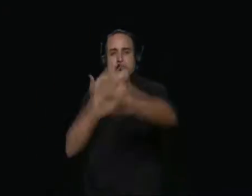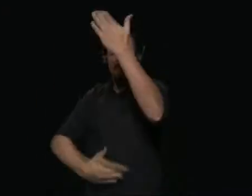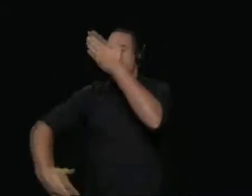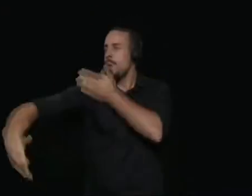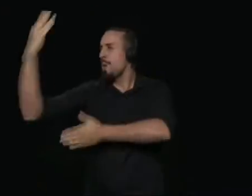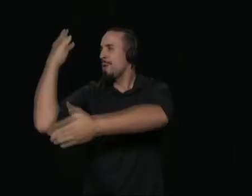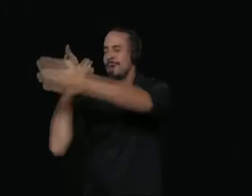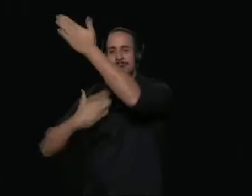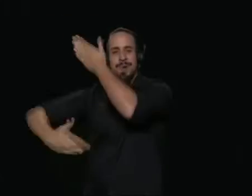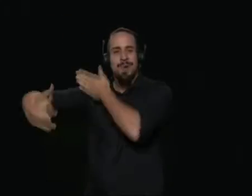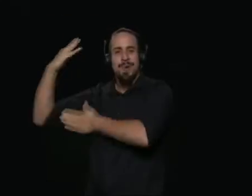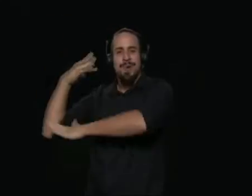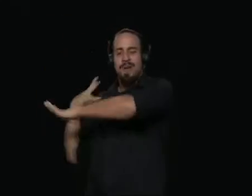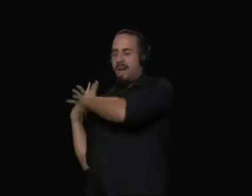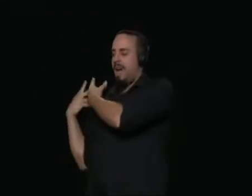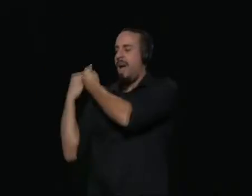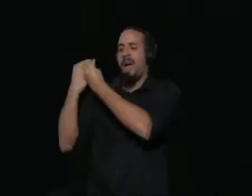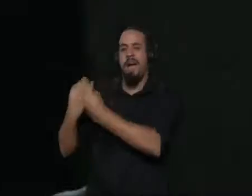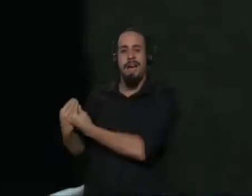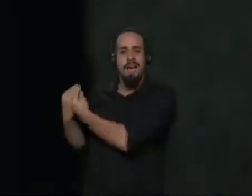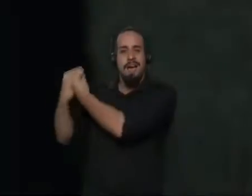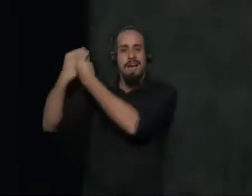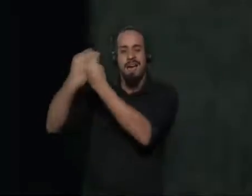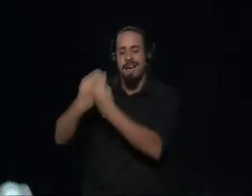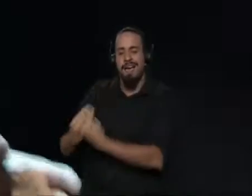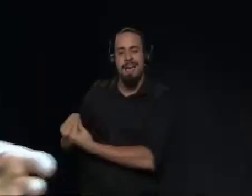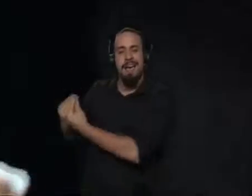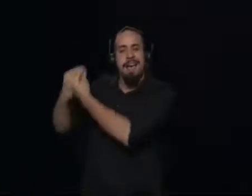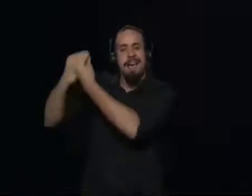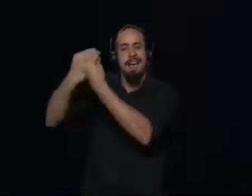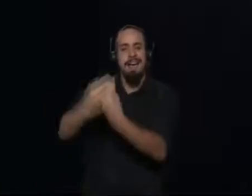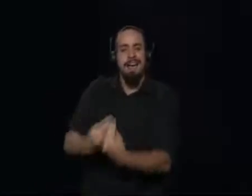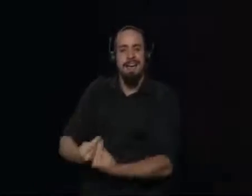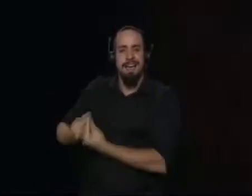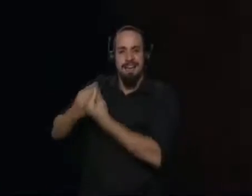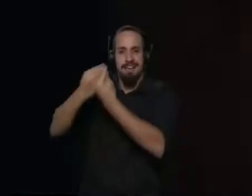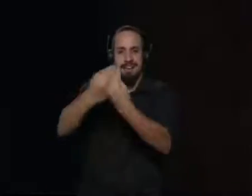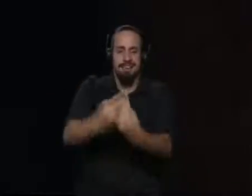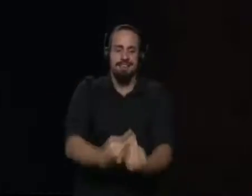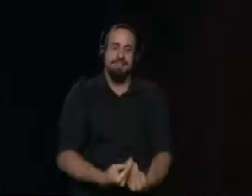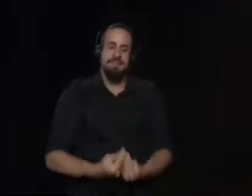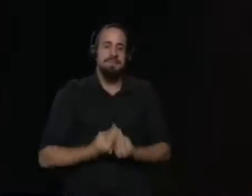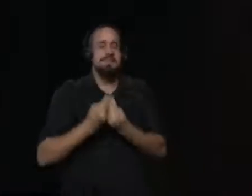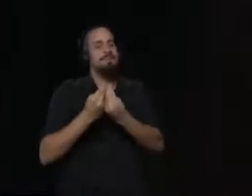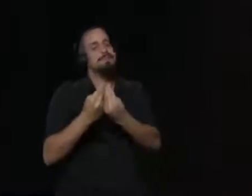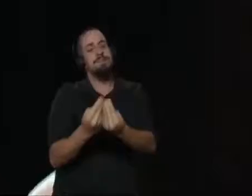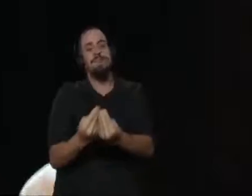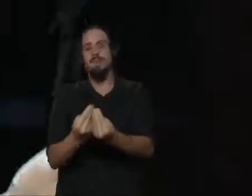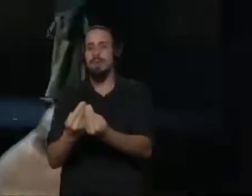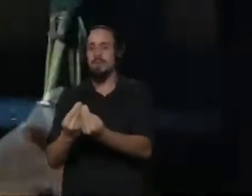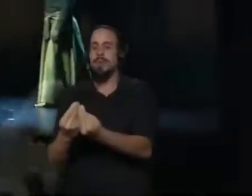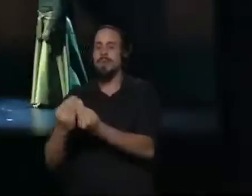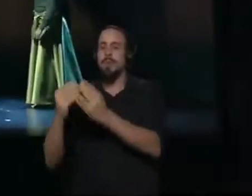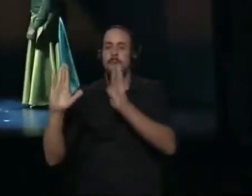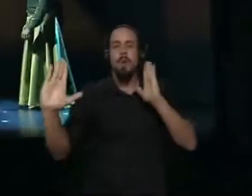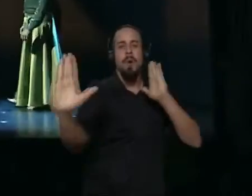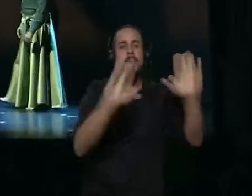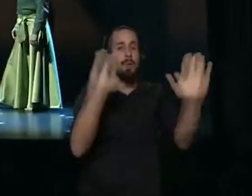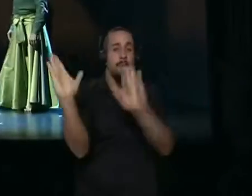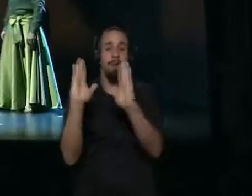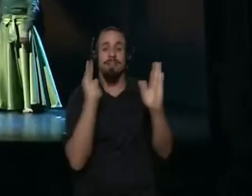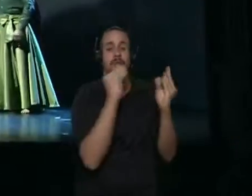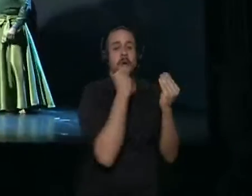Acompañamos su vida desde el remoto principio, en sus luces y en